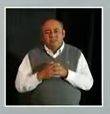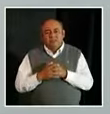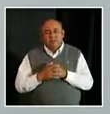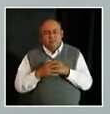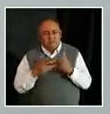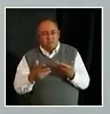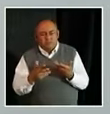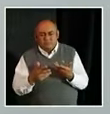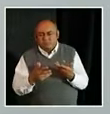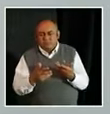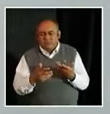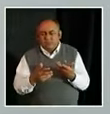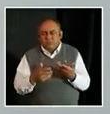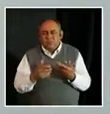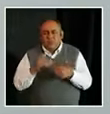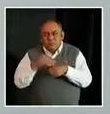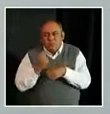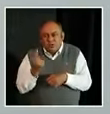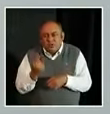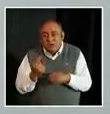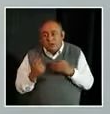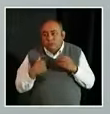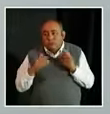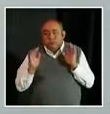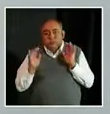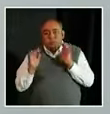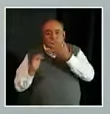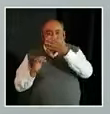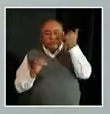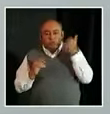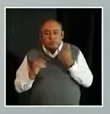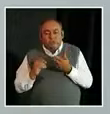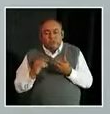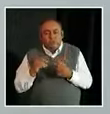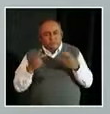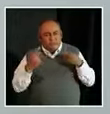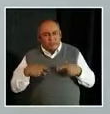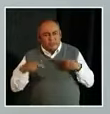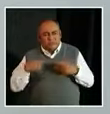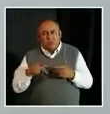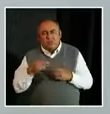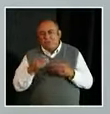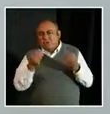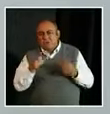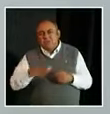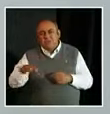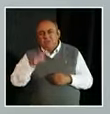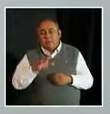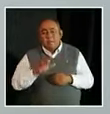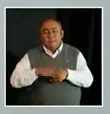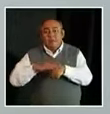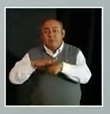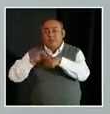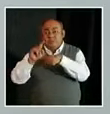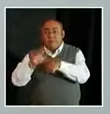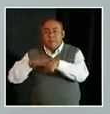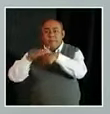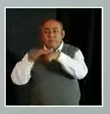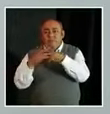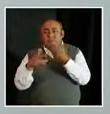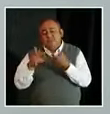respuesta de por qué la gente, una respuesta así contundente, categórica, por qué la gente incrementa su consumo, pero es una